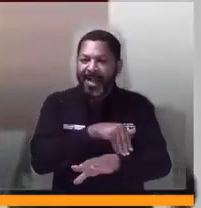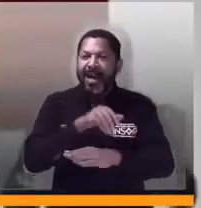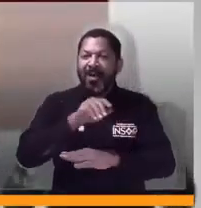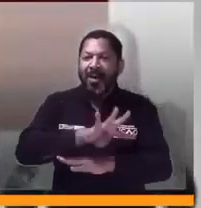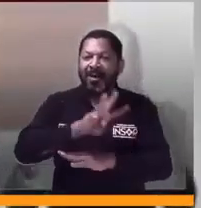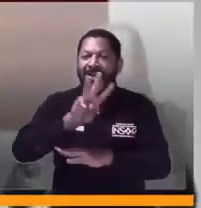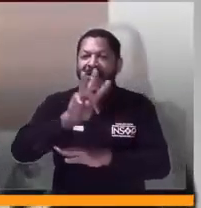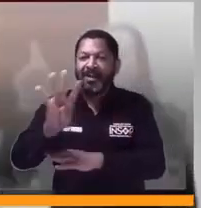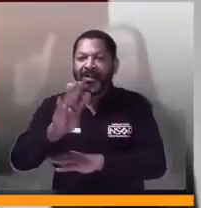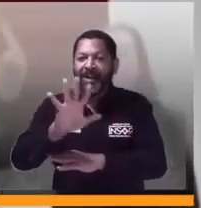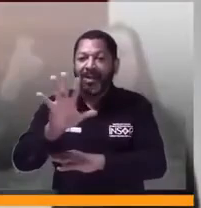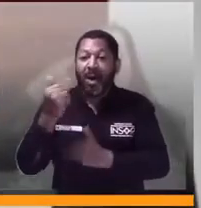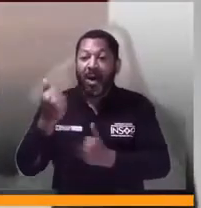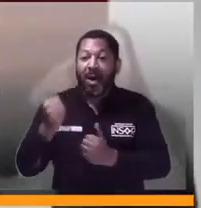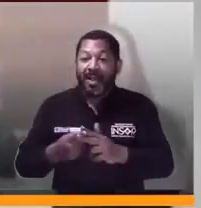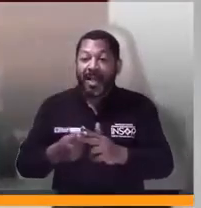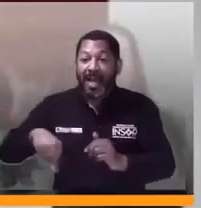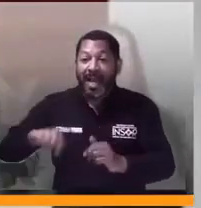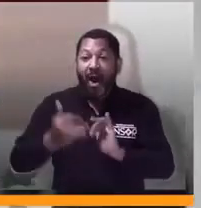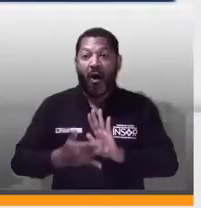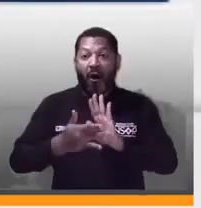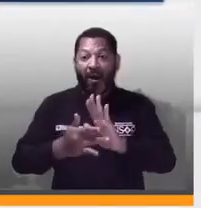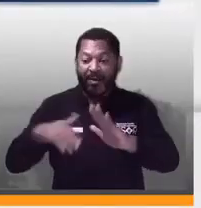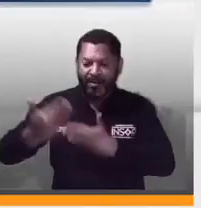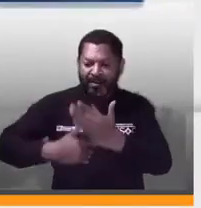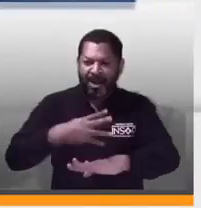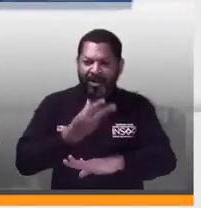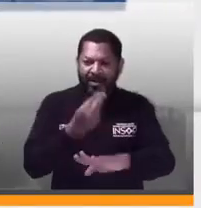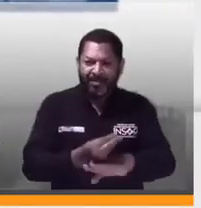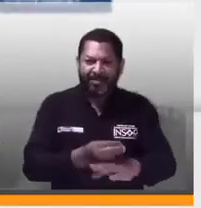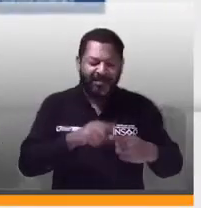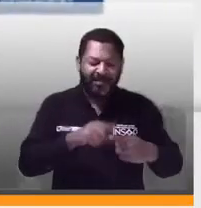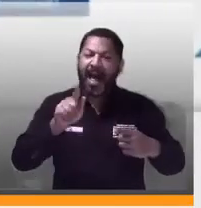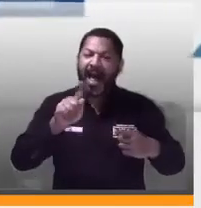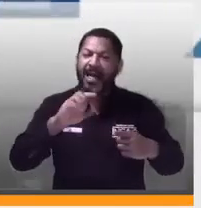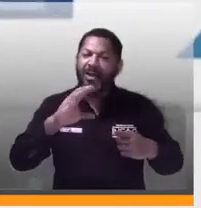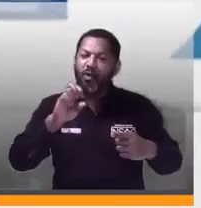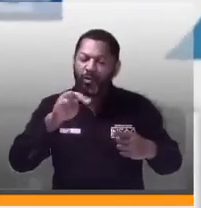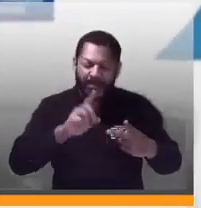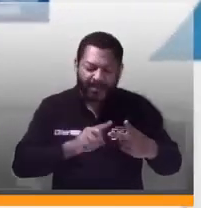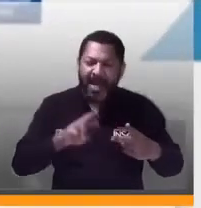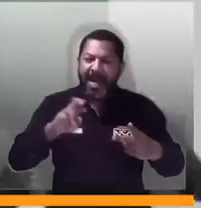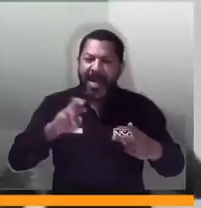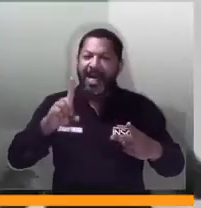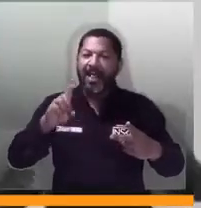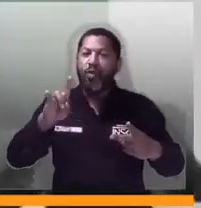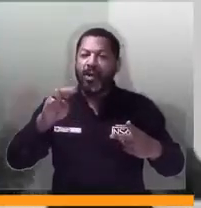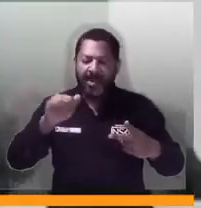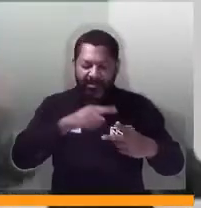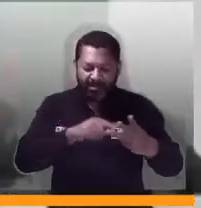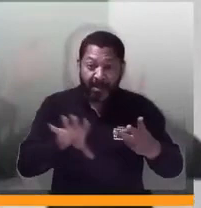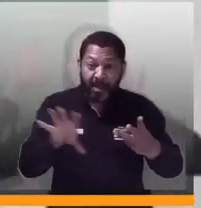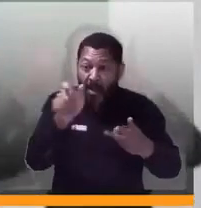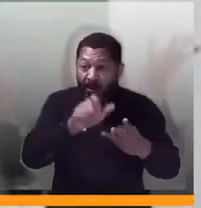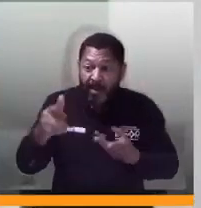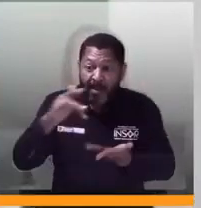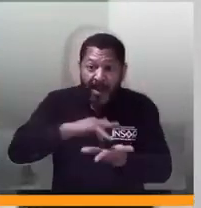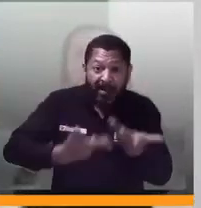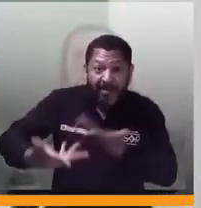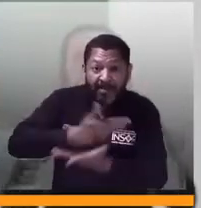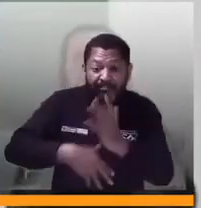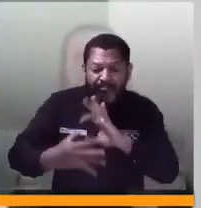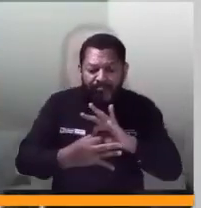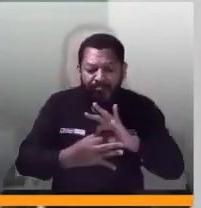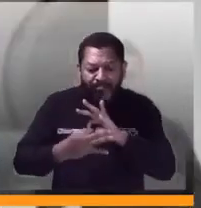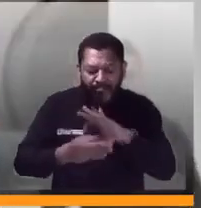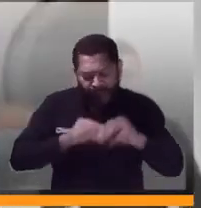de los 45 talleres. Hoy vamos a conocer los resultados. Agradecemos a Ascún, agradecemos a Red Únete y a todos los participantes que